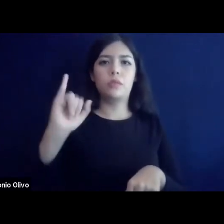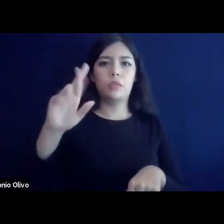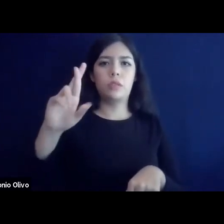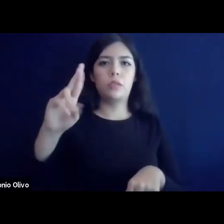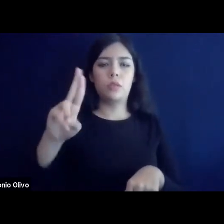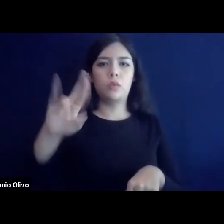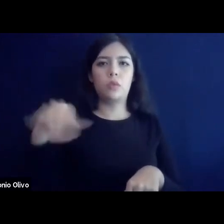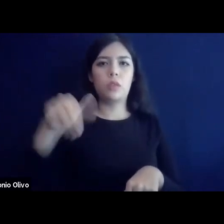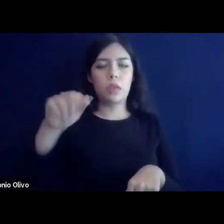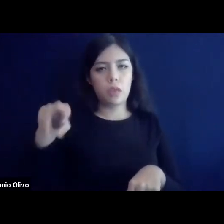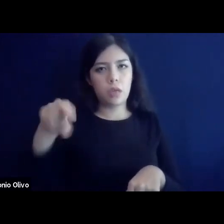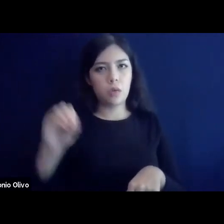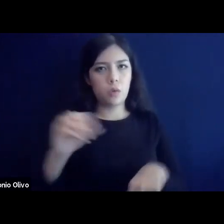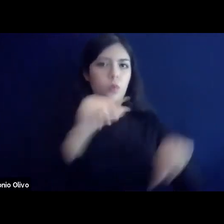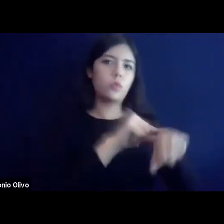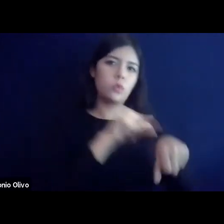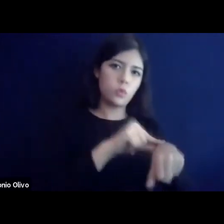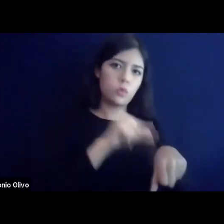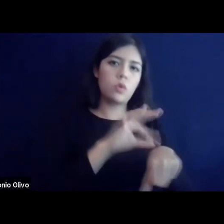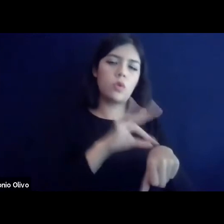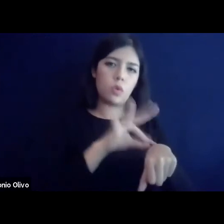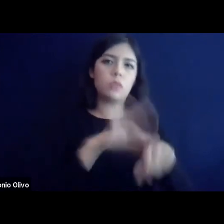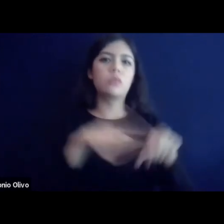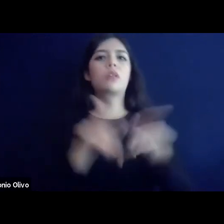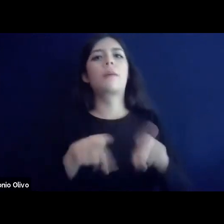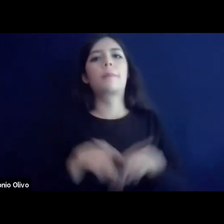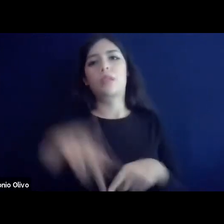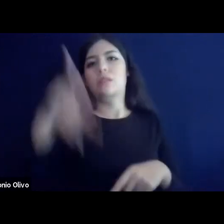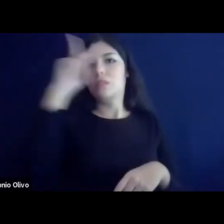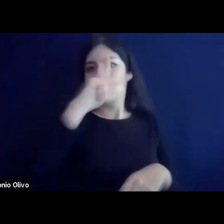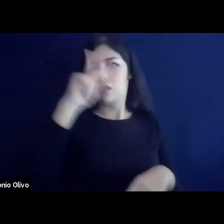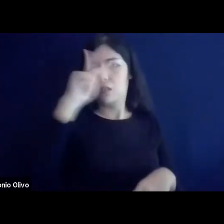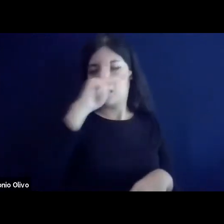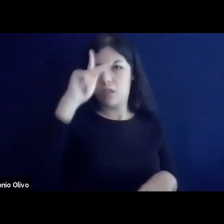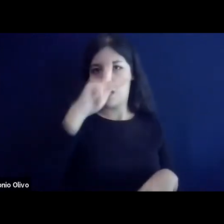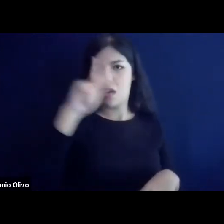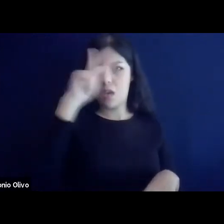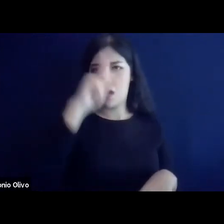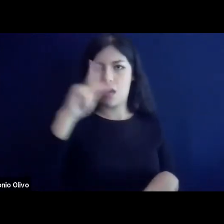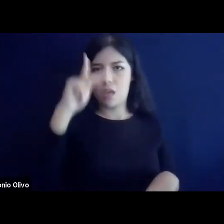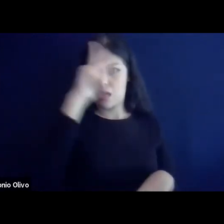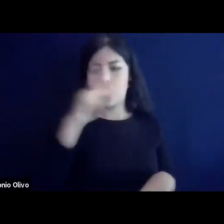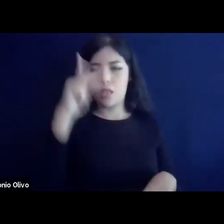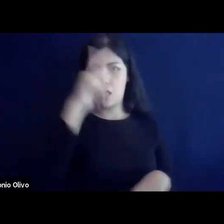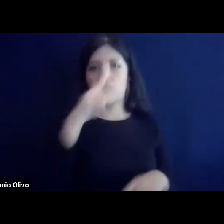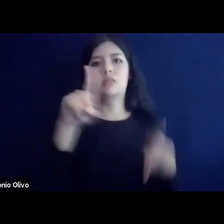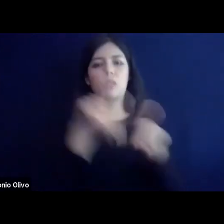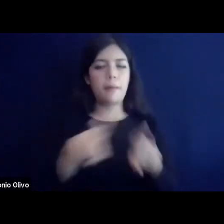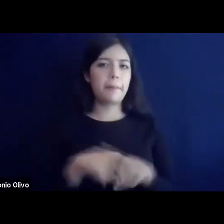una psiquiatra, ¿no? Porque bueno, ahorita ya les contaré, una psiquiatra,